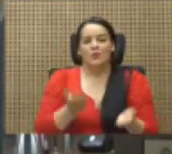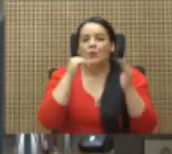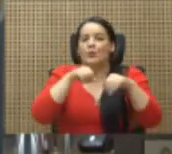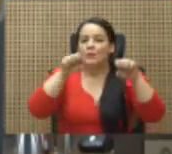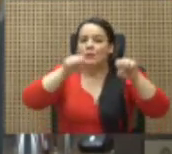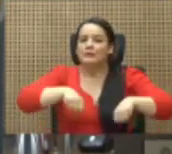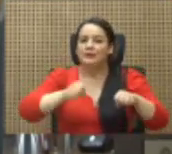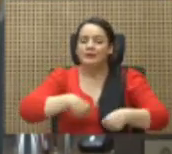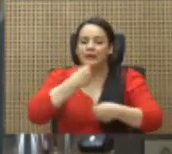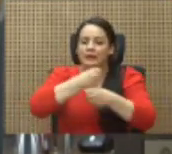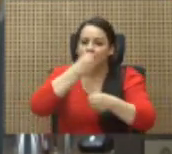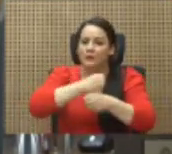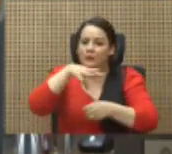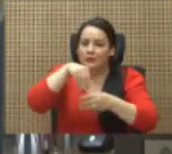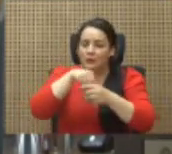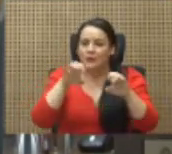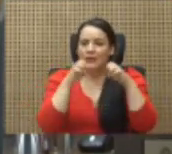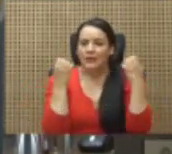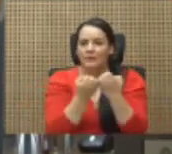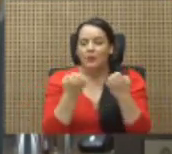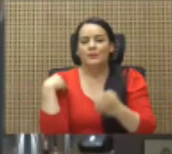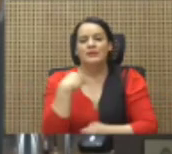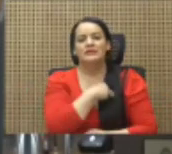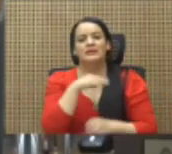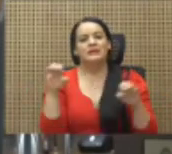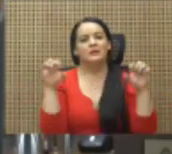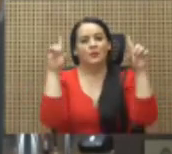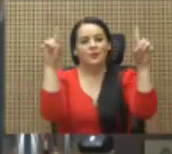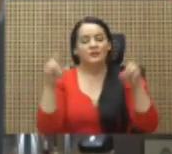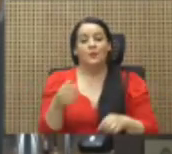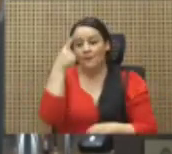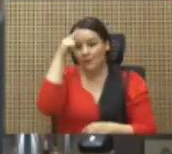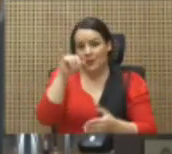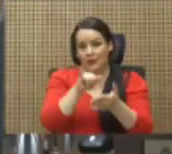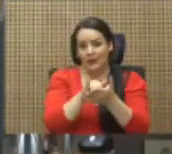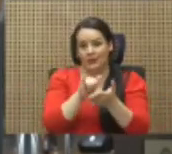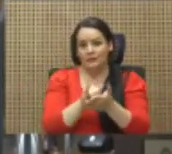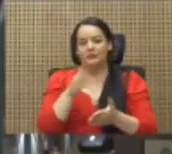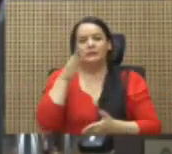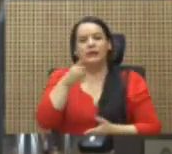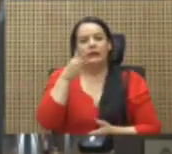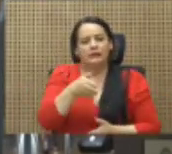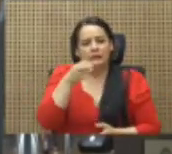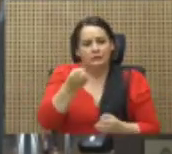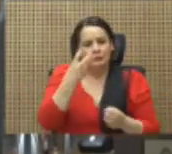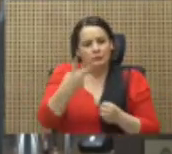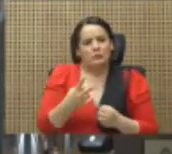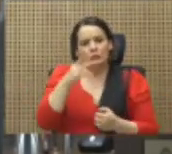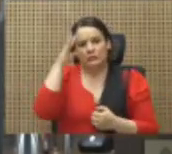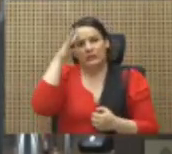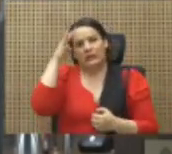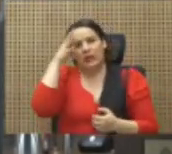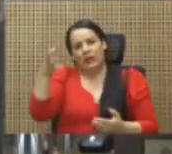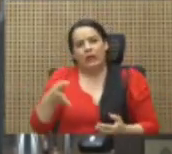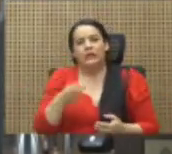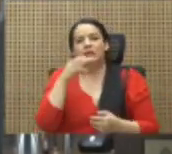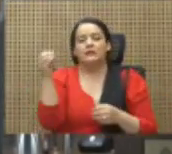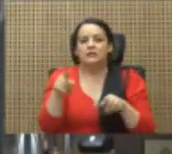capacidad de gestión en el equipo ministerial de educación. Por eso recurren reiteradamente a improvisar, a